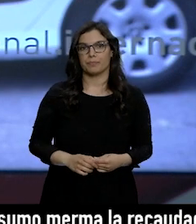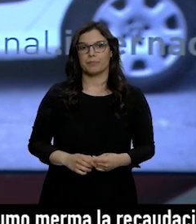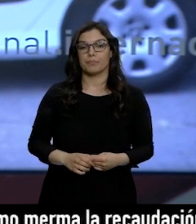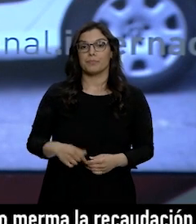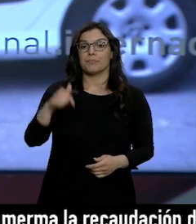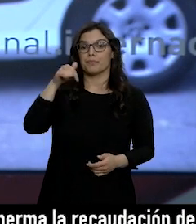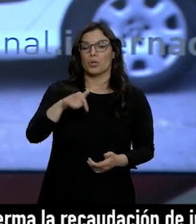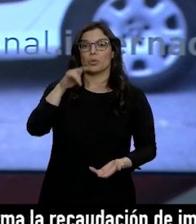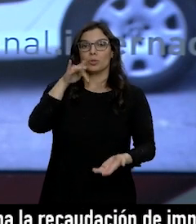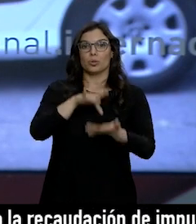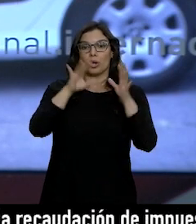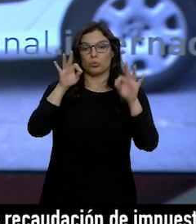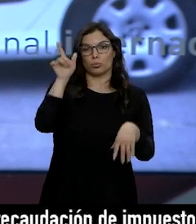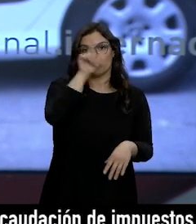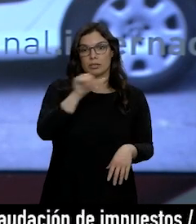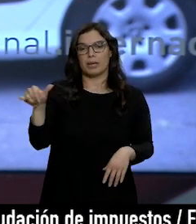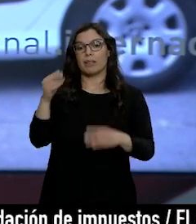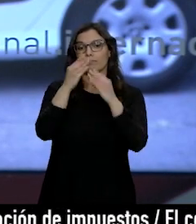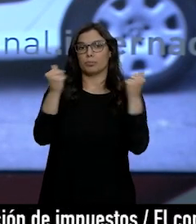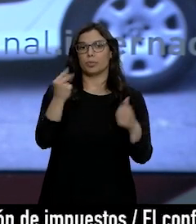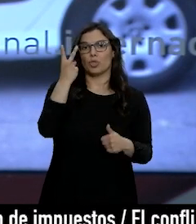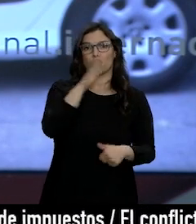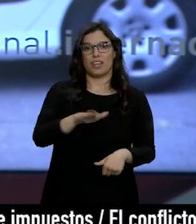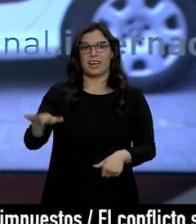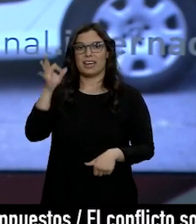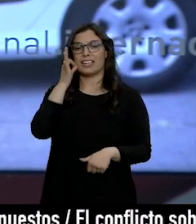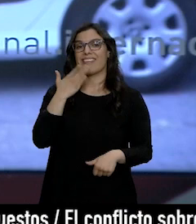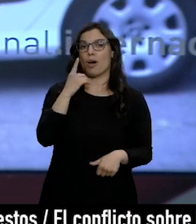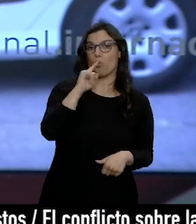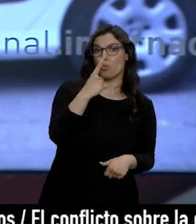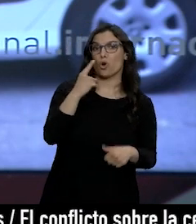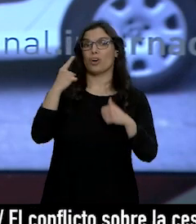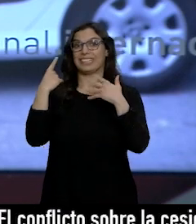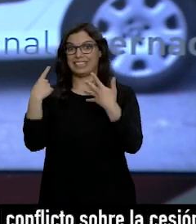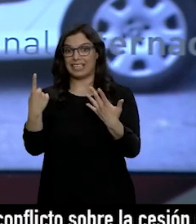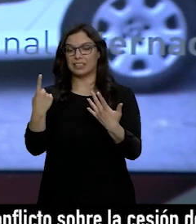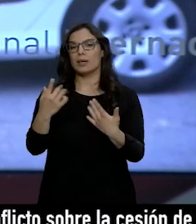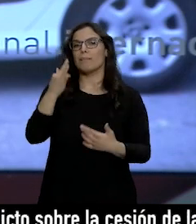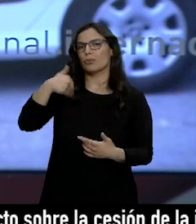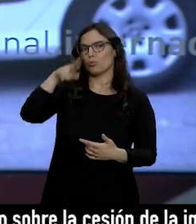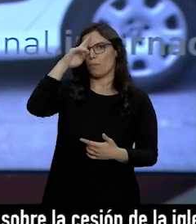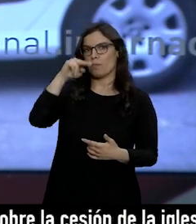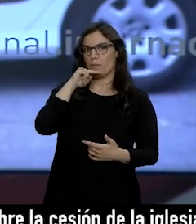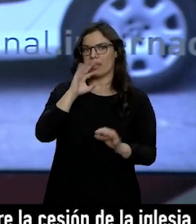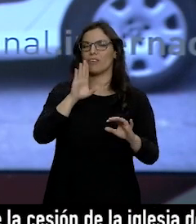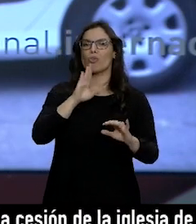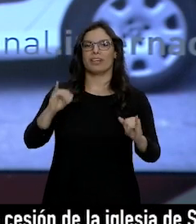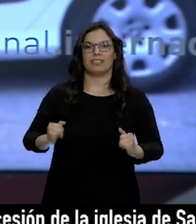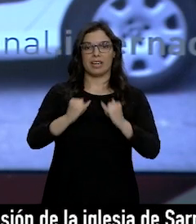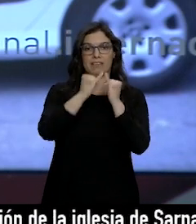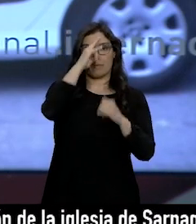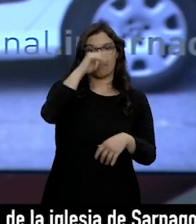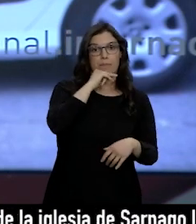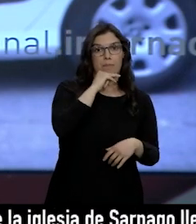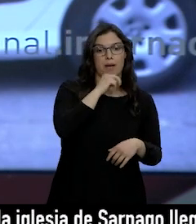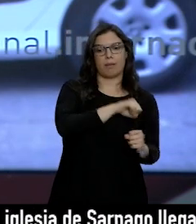Y hoy se cumple una semana de la desaparición de 2 niñas de 1 y 6 años y su padre en Tenerife. El progenitor no las